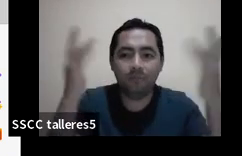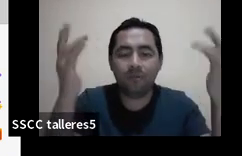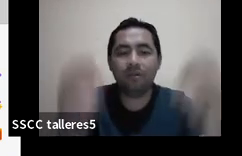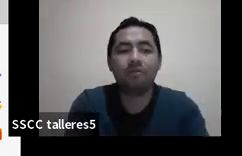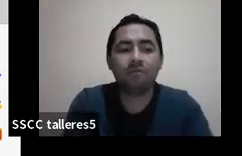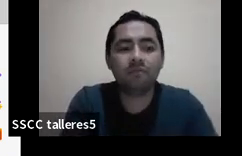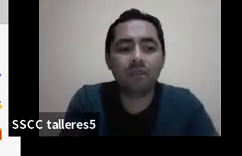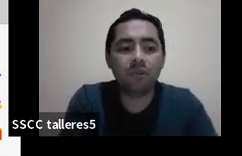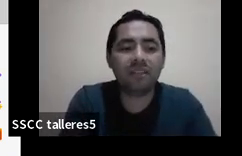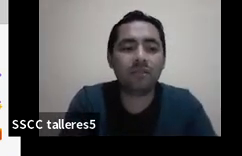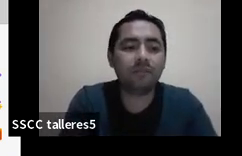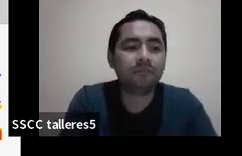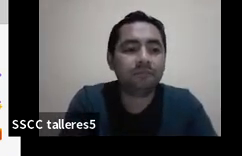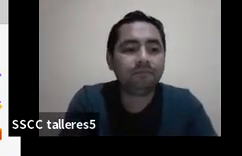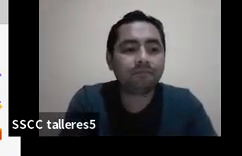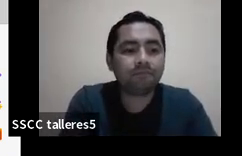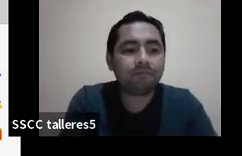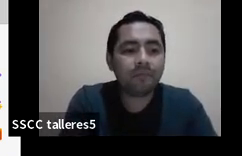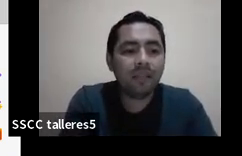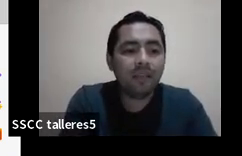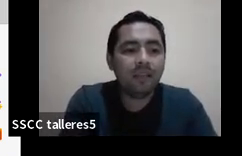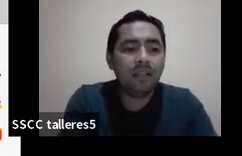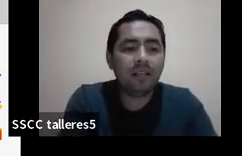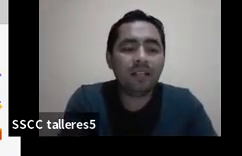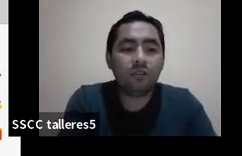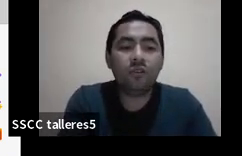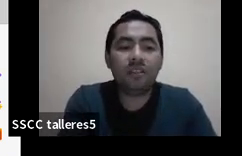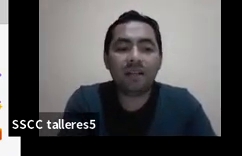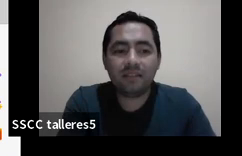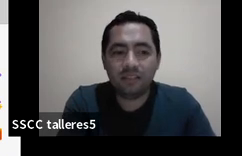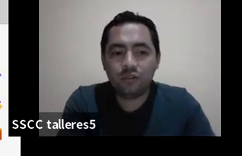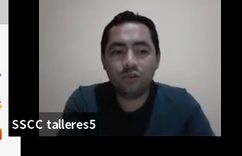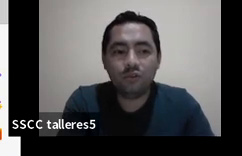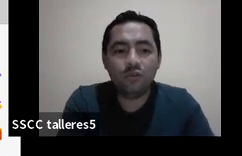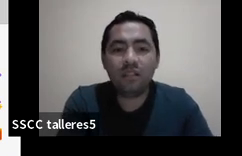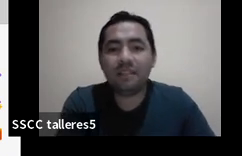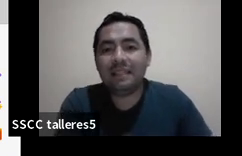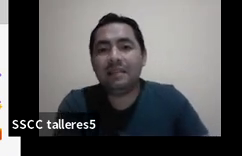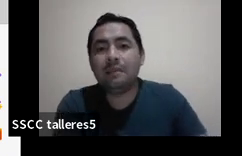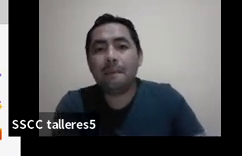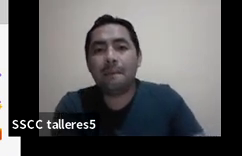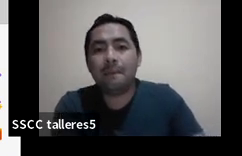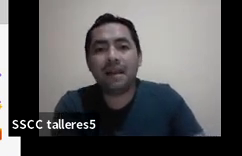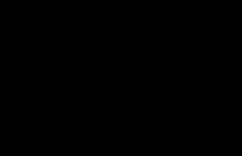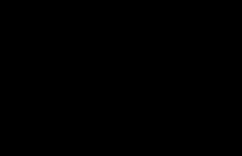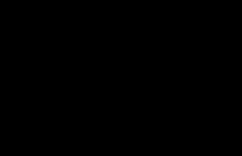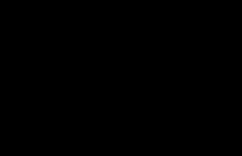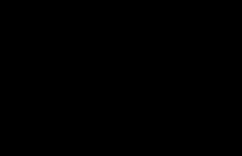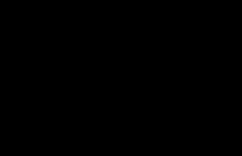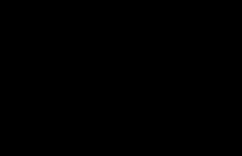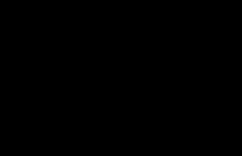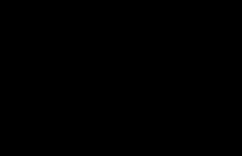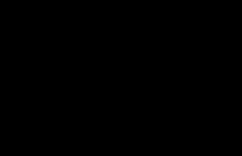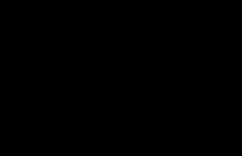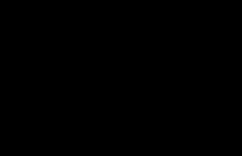práctica, pura visualización. Las clases son lunes y martes, sí, solo son lunes y